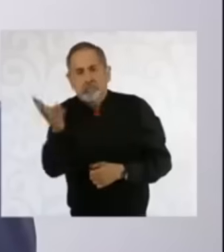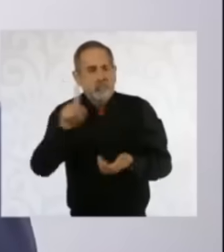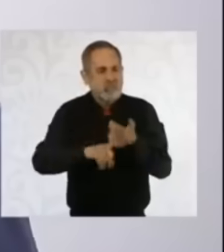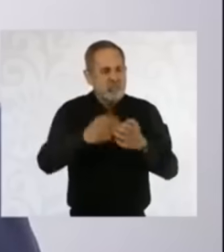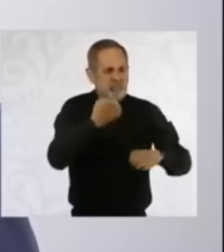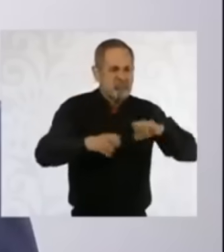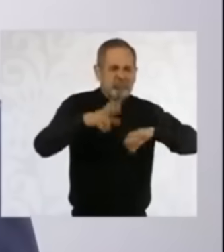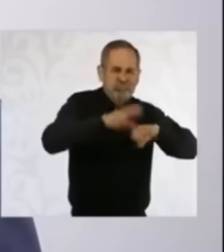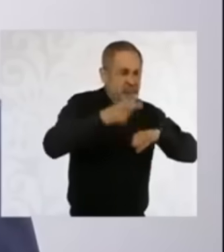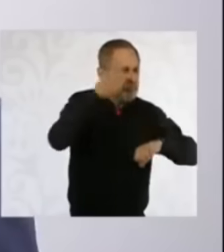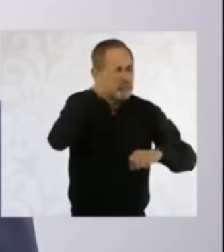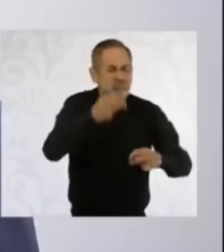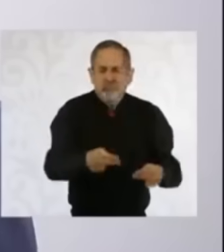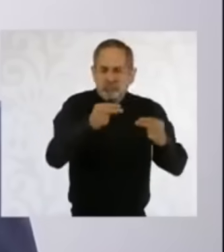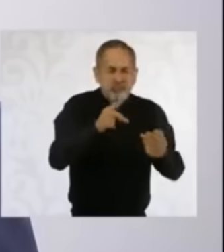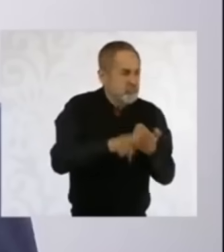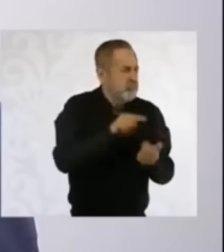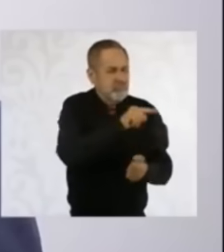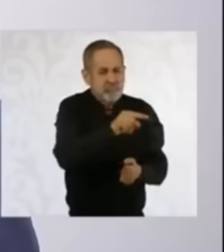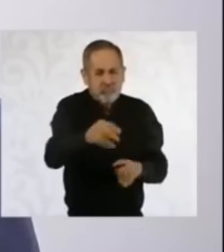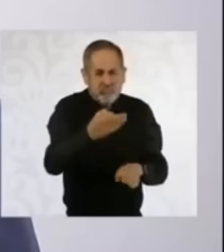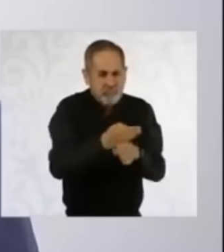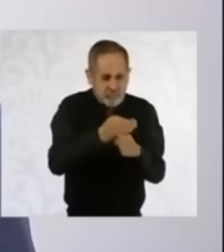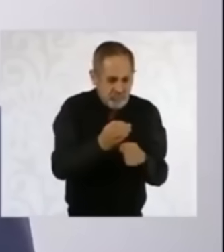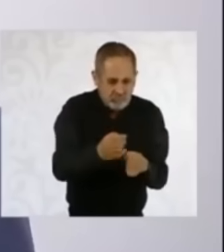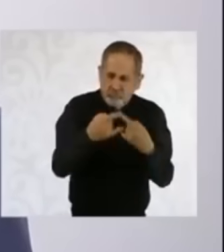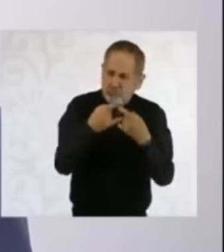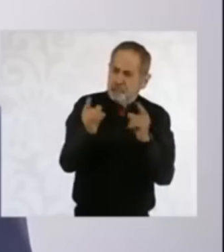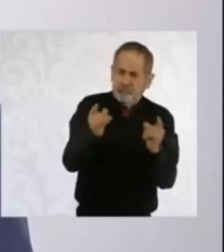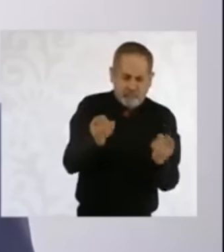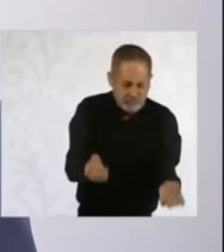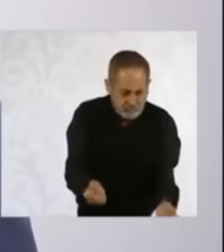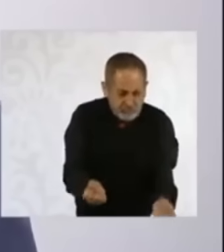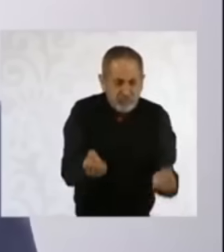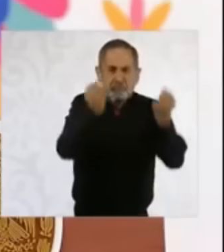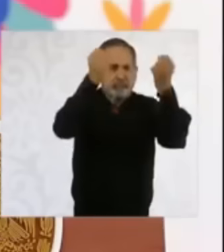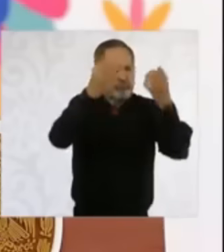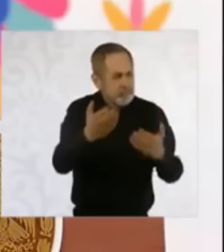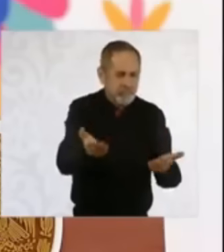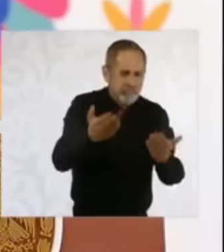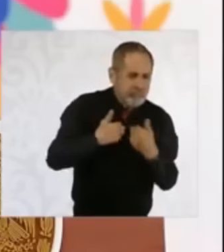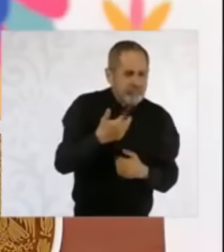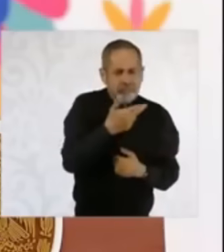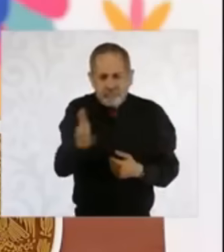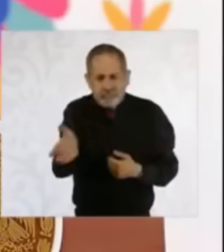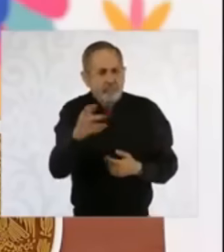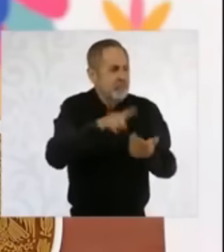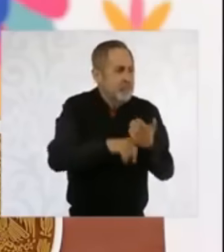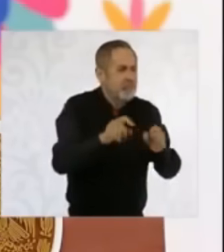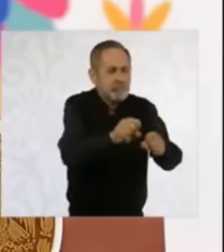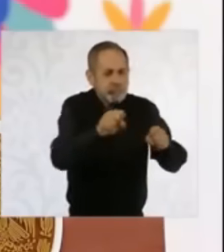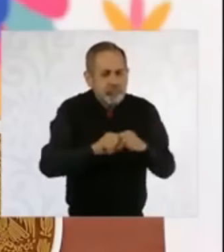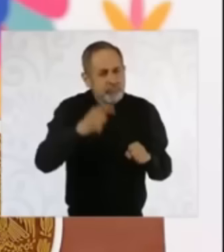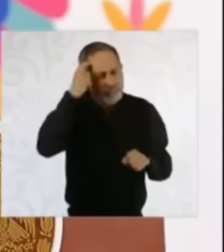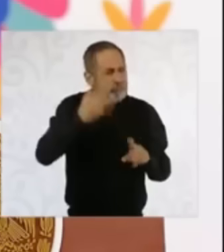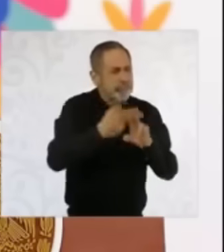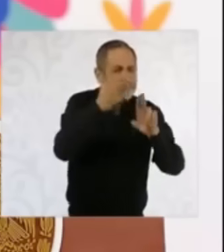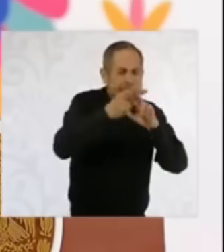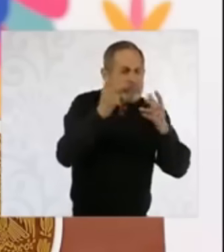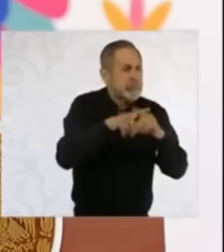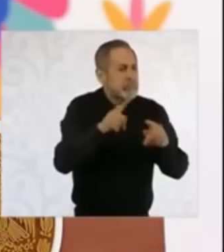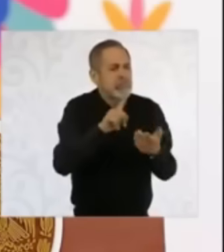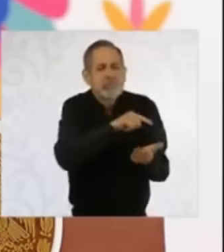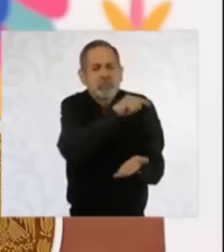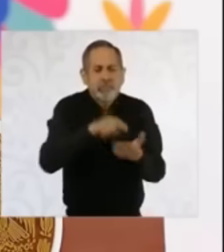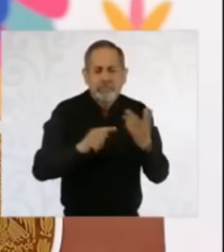fácilmente las ofertas cercanas y planificar nuestras compras Es una herramienta muy útil que nos ayudará a sacarle el máximo provecho a estos